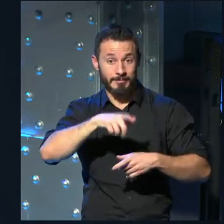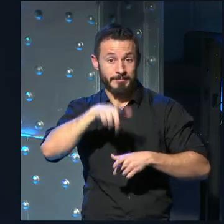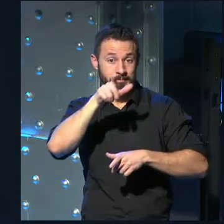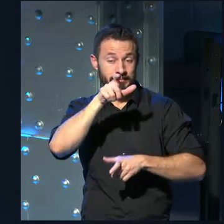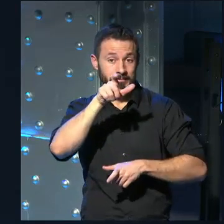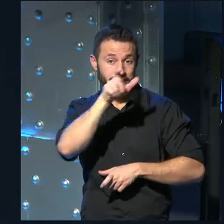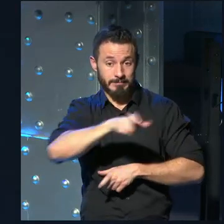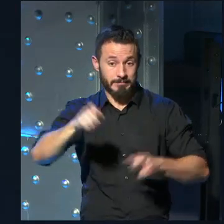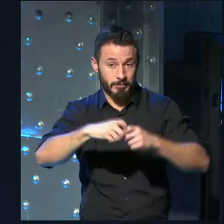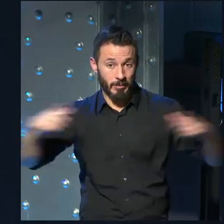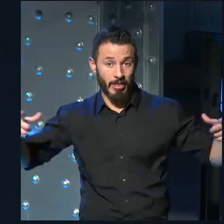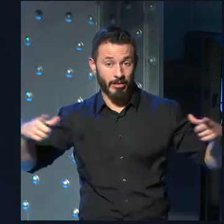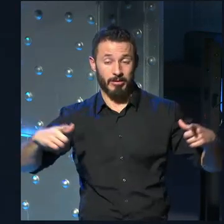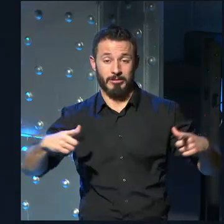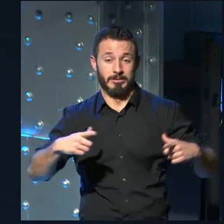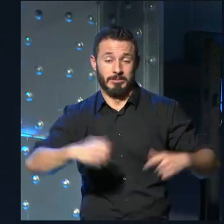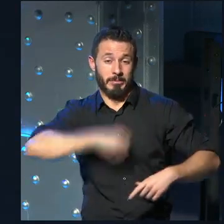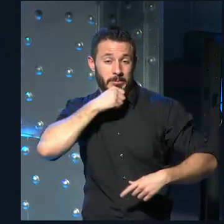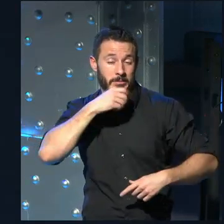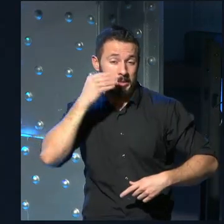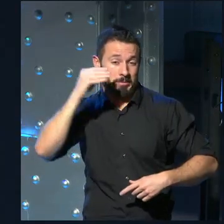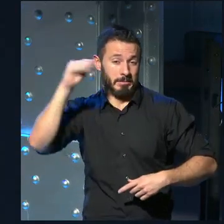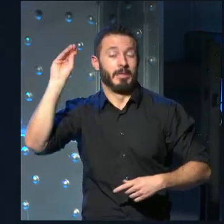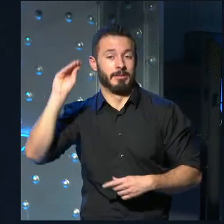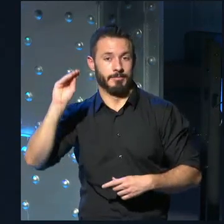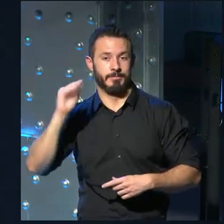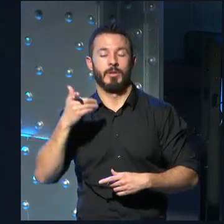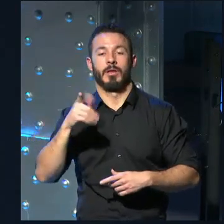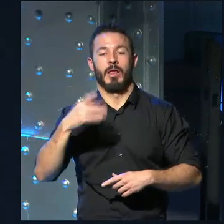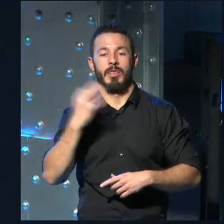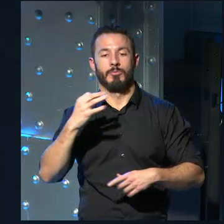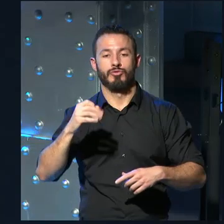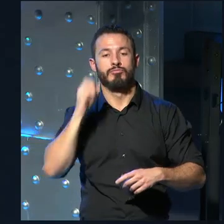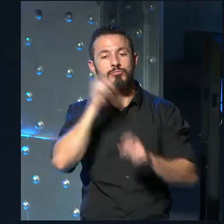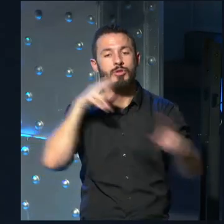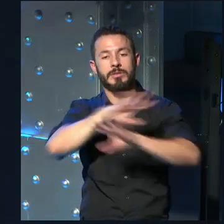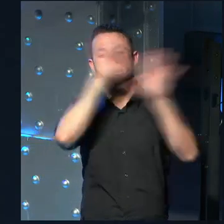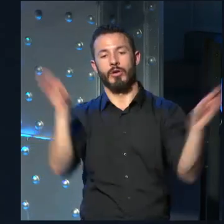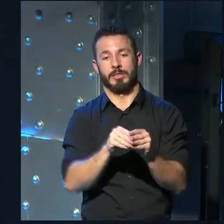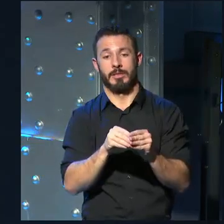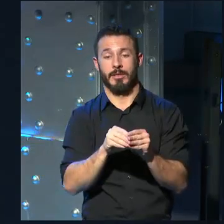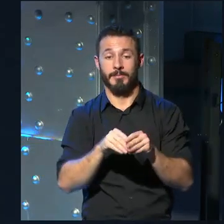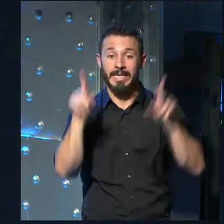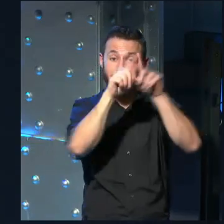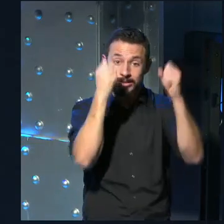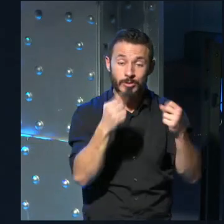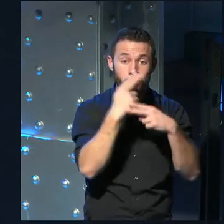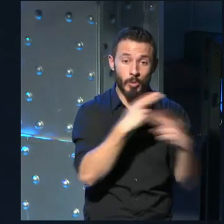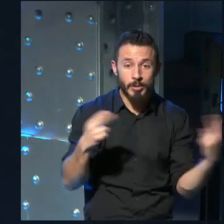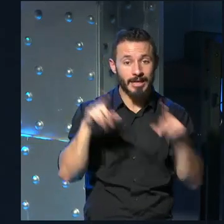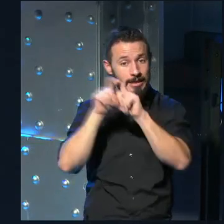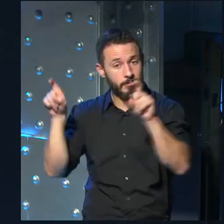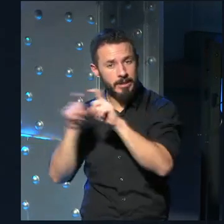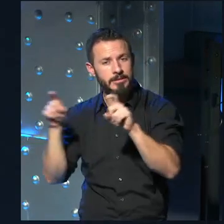una aproximación holística al tema. Las instituciones públicas, las empresas, deberían